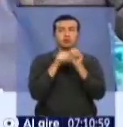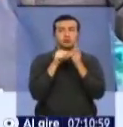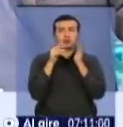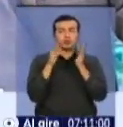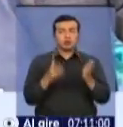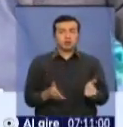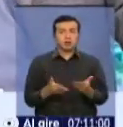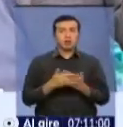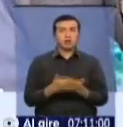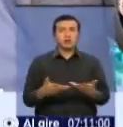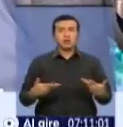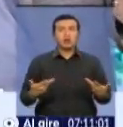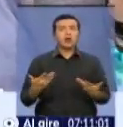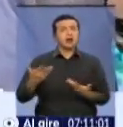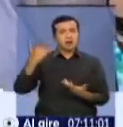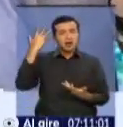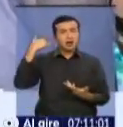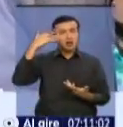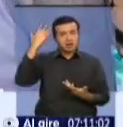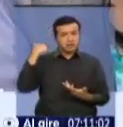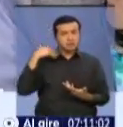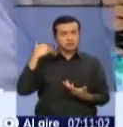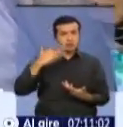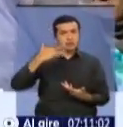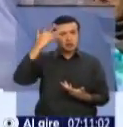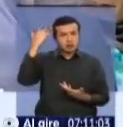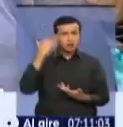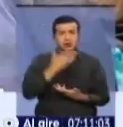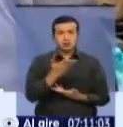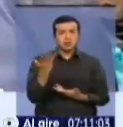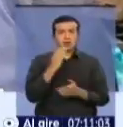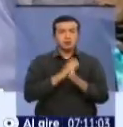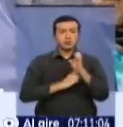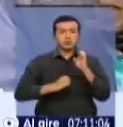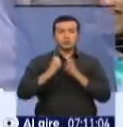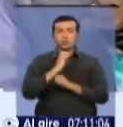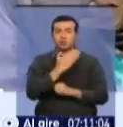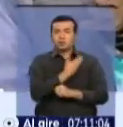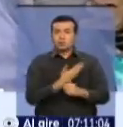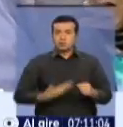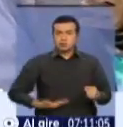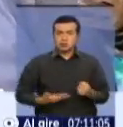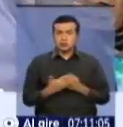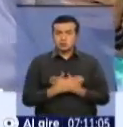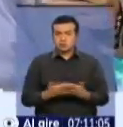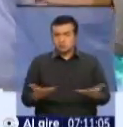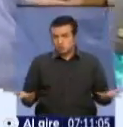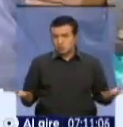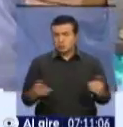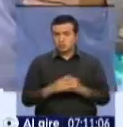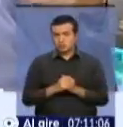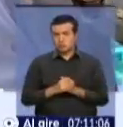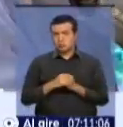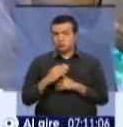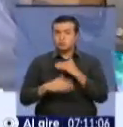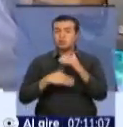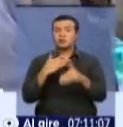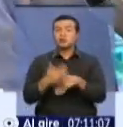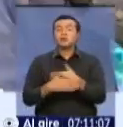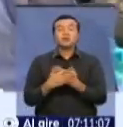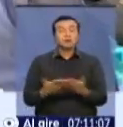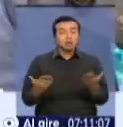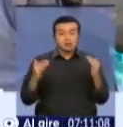Ciudadana anterior, del régimen anterior, con una estructura presidencial. En consecuencia, no